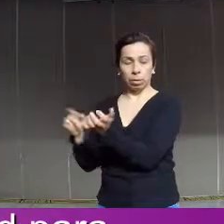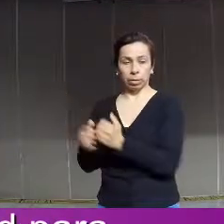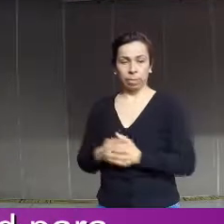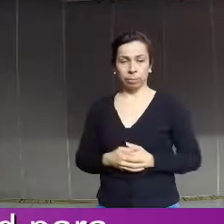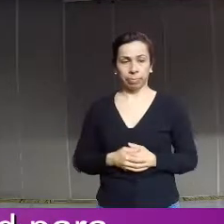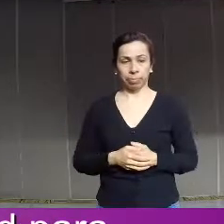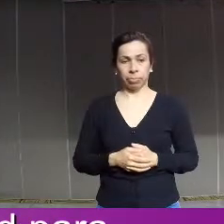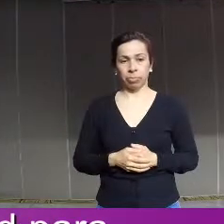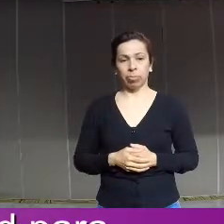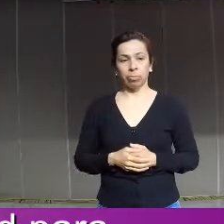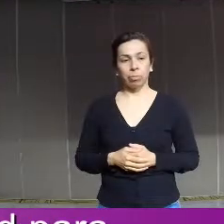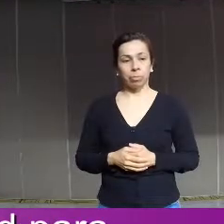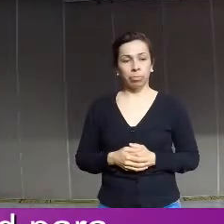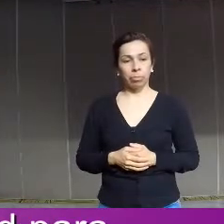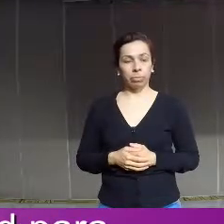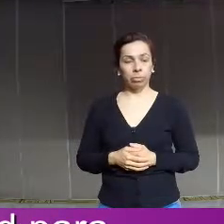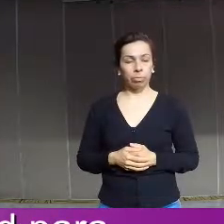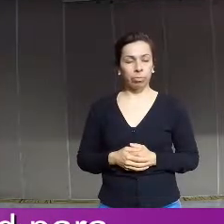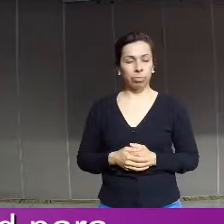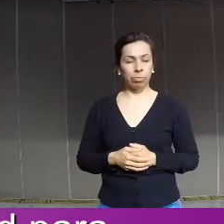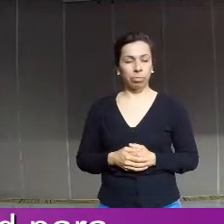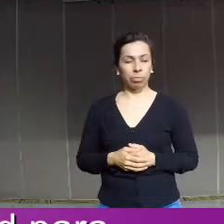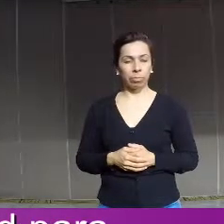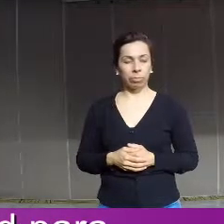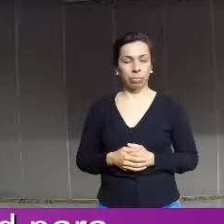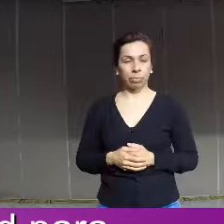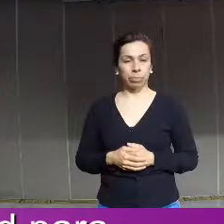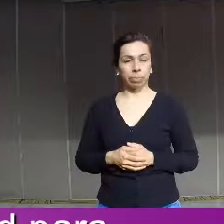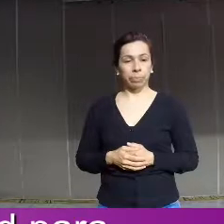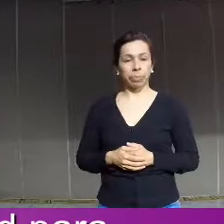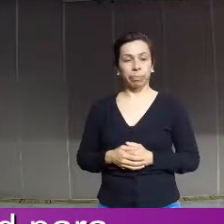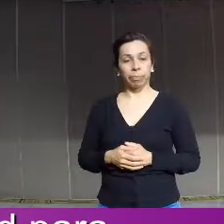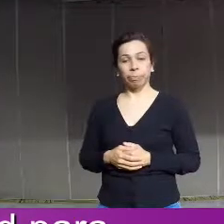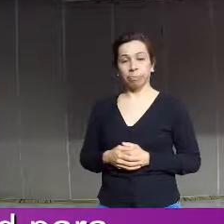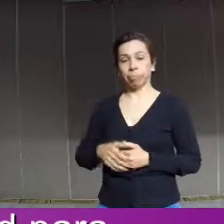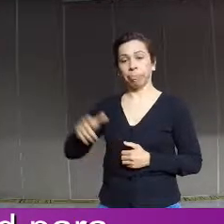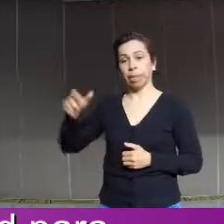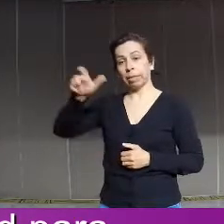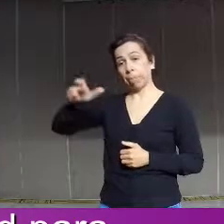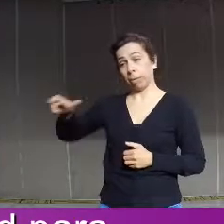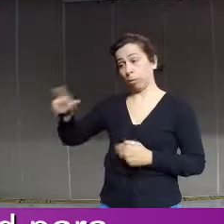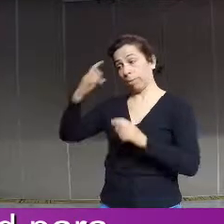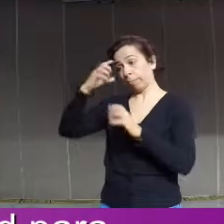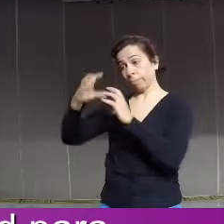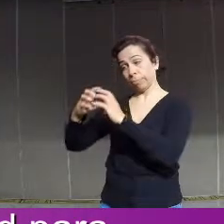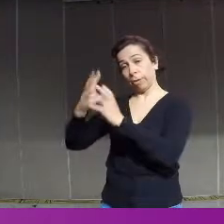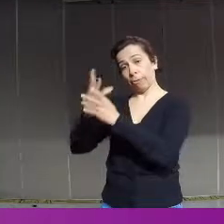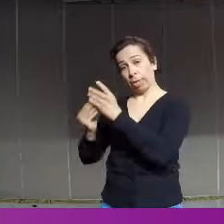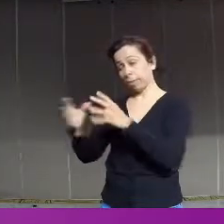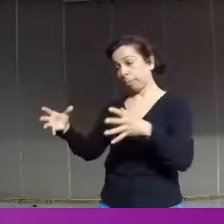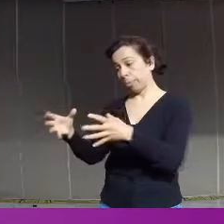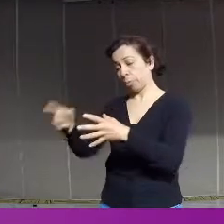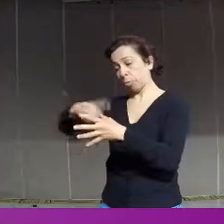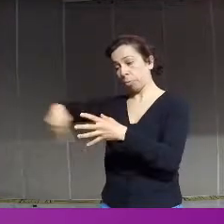Bueno, bien. Dale, Gar. ¿Sigo? ¿Qué es lo que vemos generalmente, en resumen por todo lo anterior, cuando tenemos